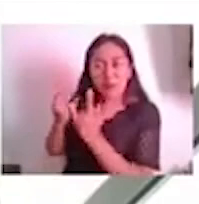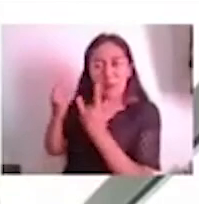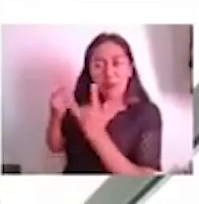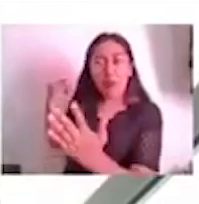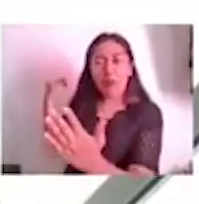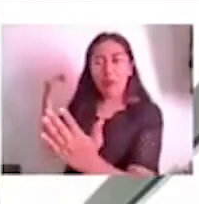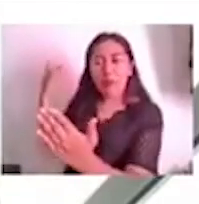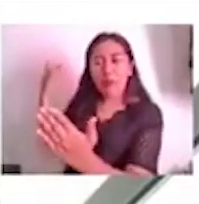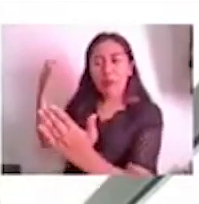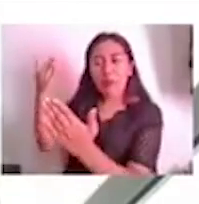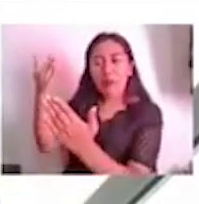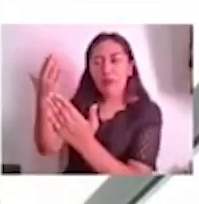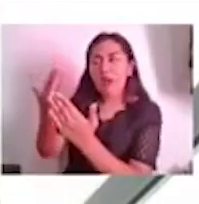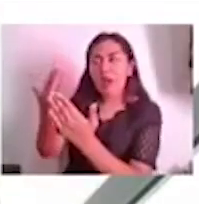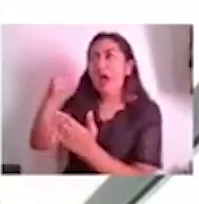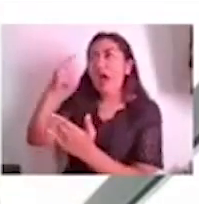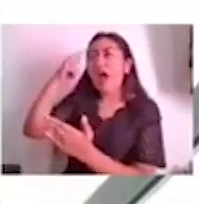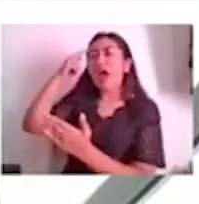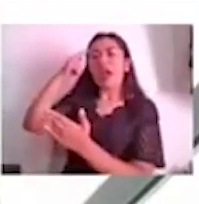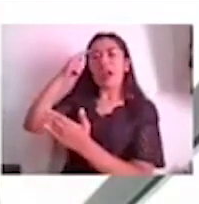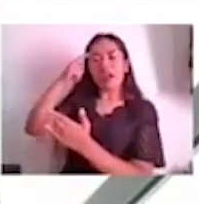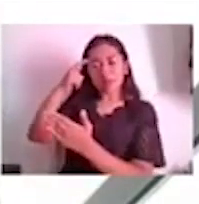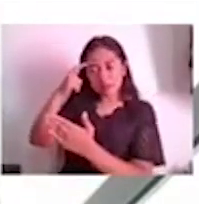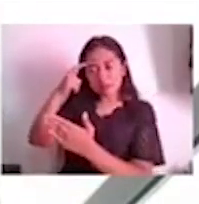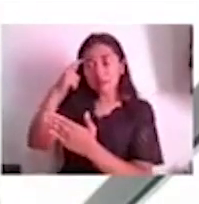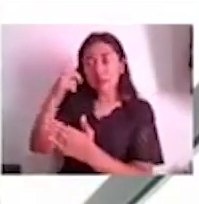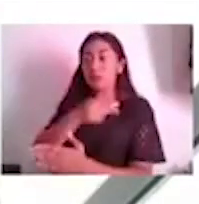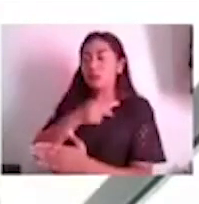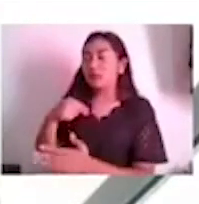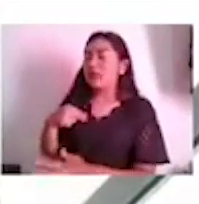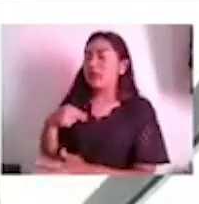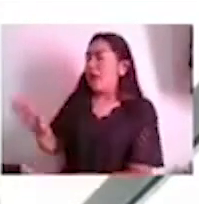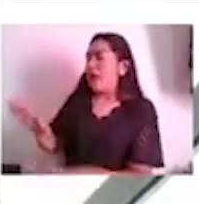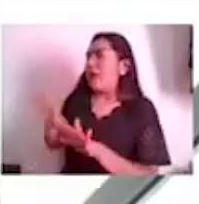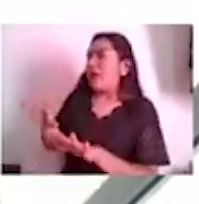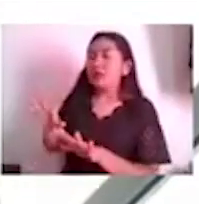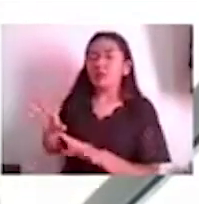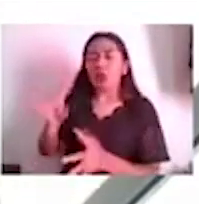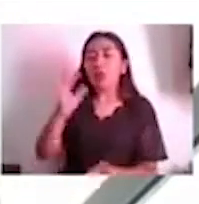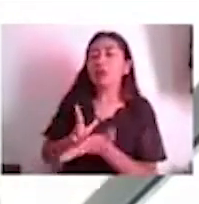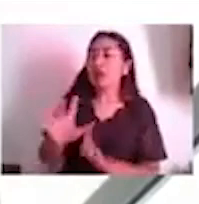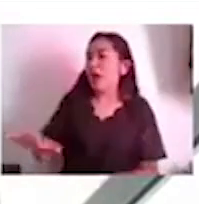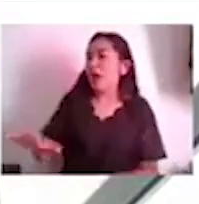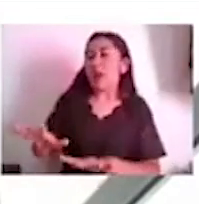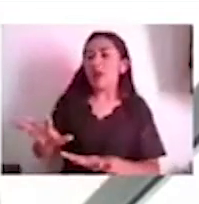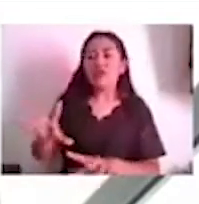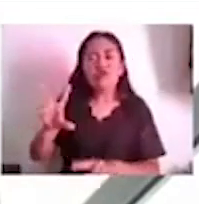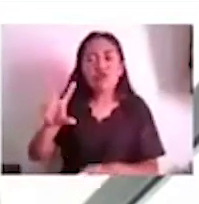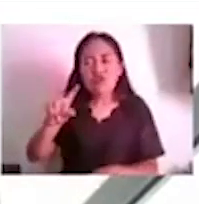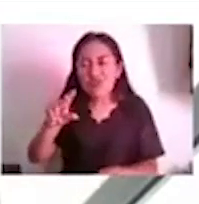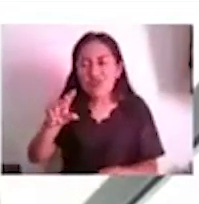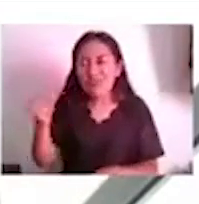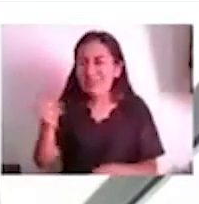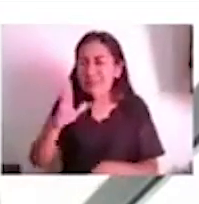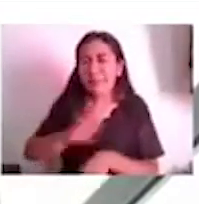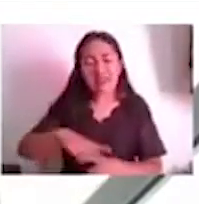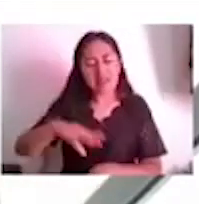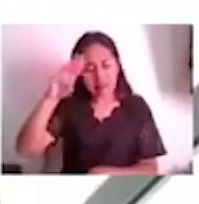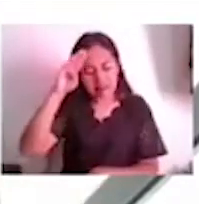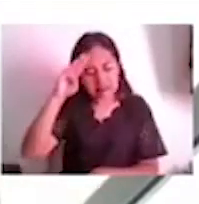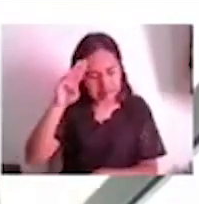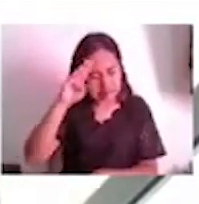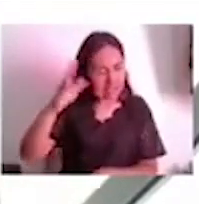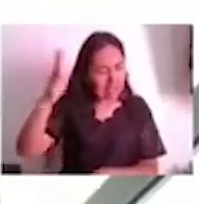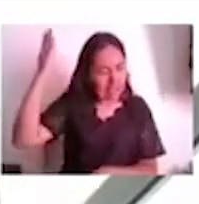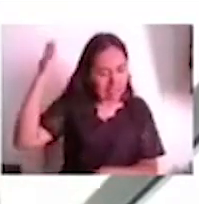solo admirarlo sin conocerlo, sino profundizar en la reflexión sobre qué enseñanzas nos deja